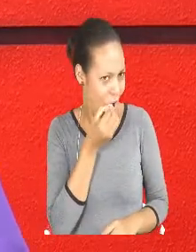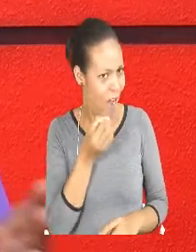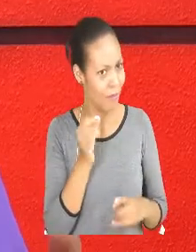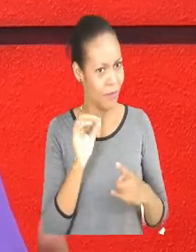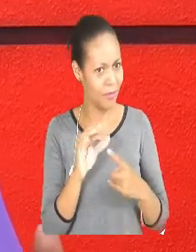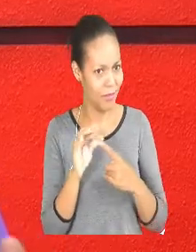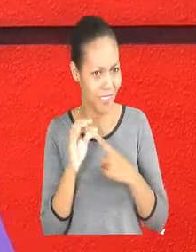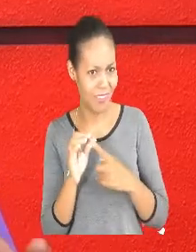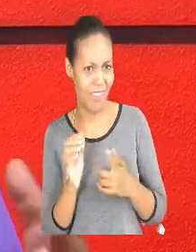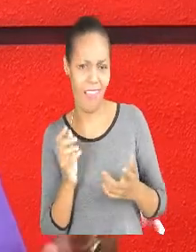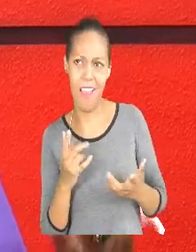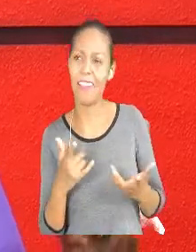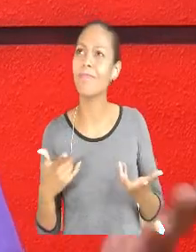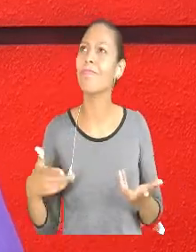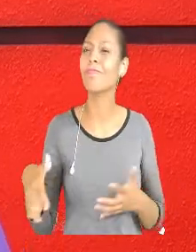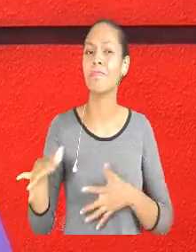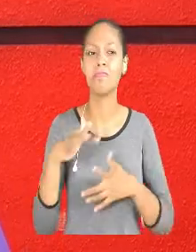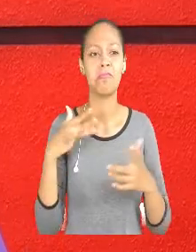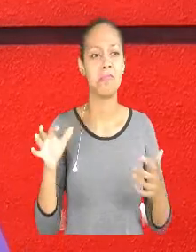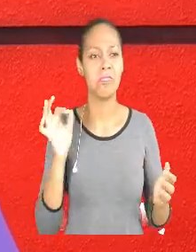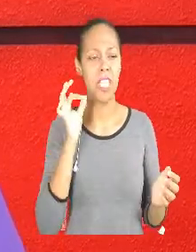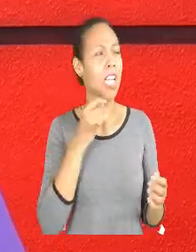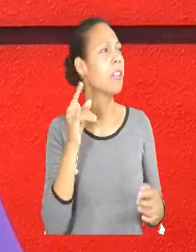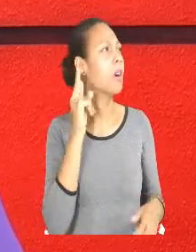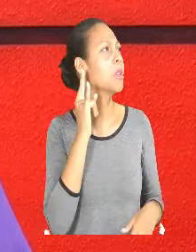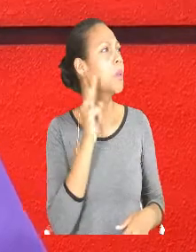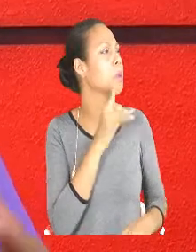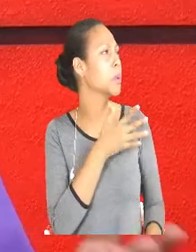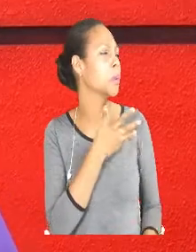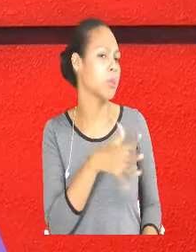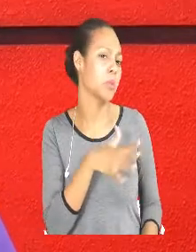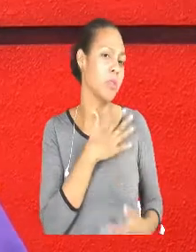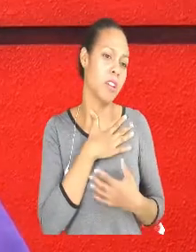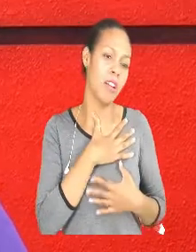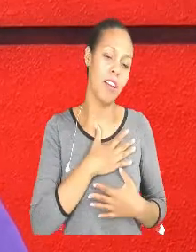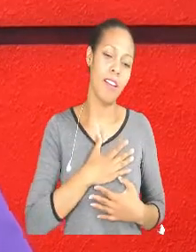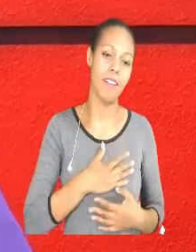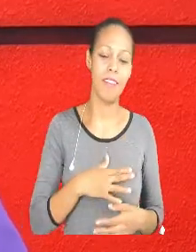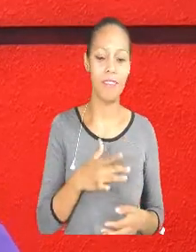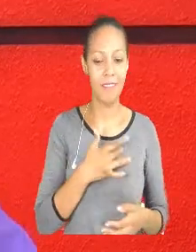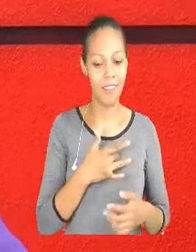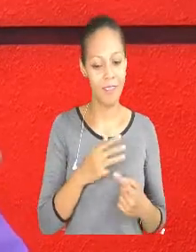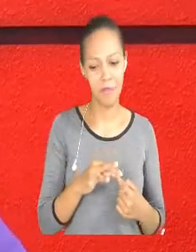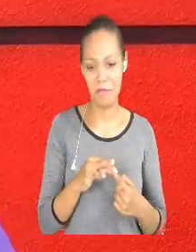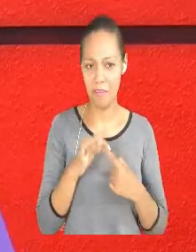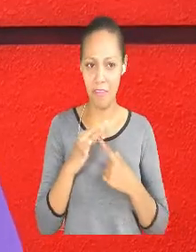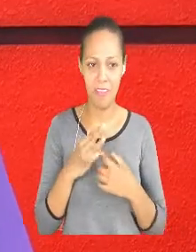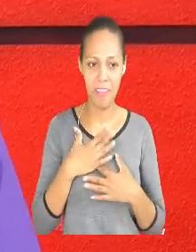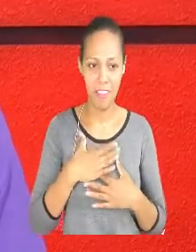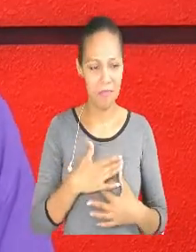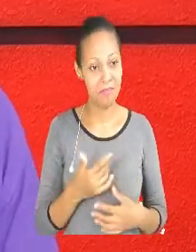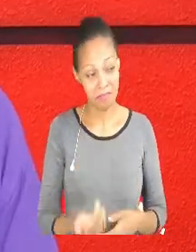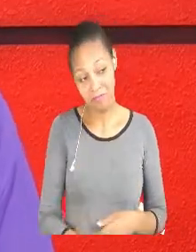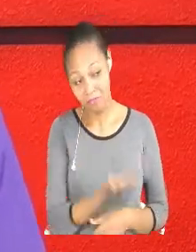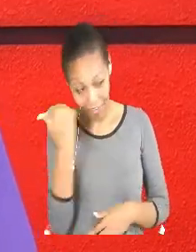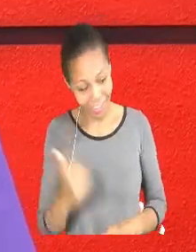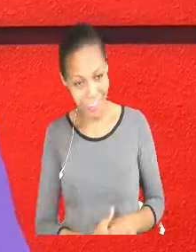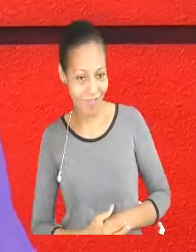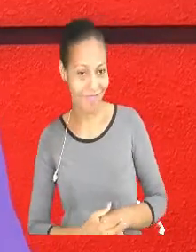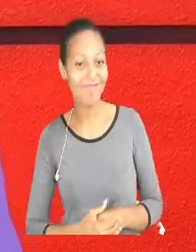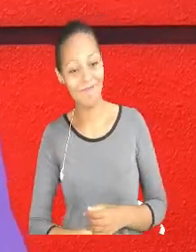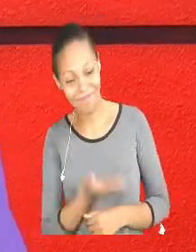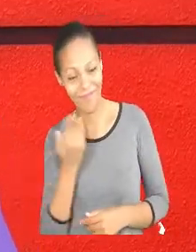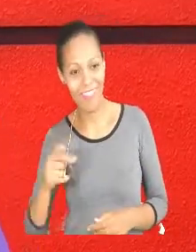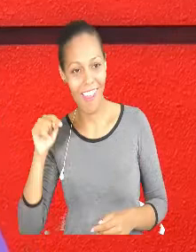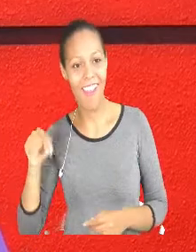ambiente delicioso, con una música muy rica, donde te sientes especial, donde estás muy relajado. Hey, ven, disfruta una noche en